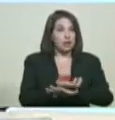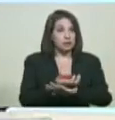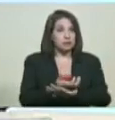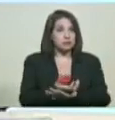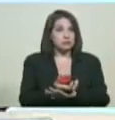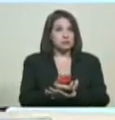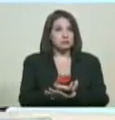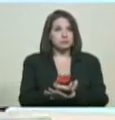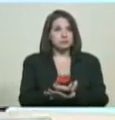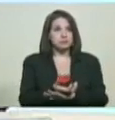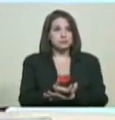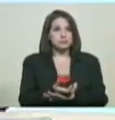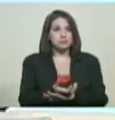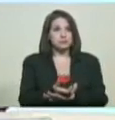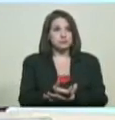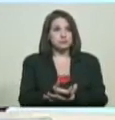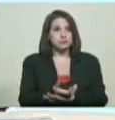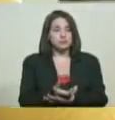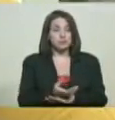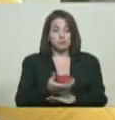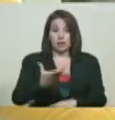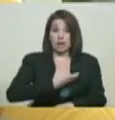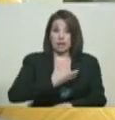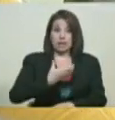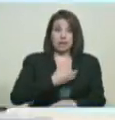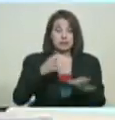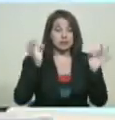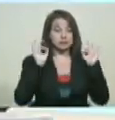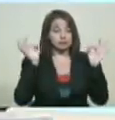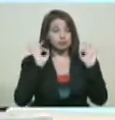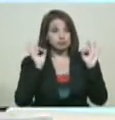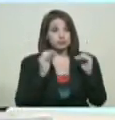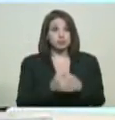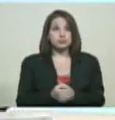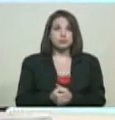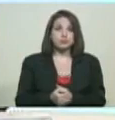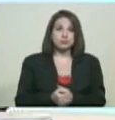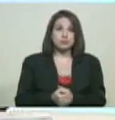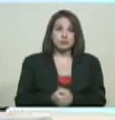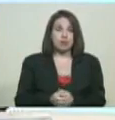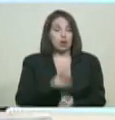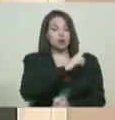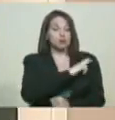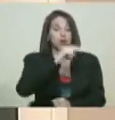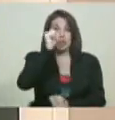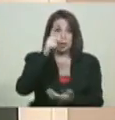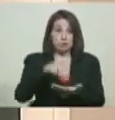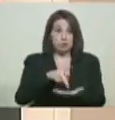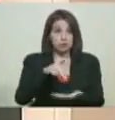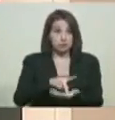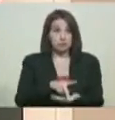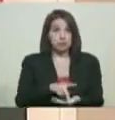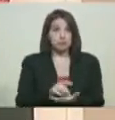camarada alcaldesa de caracas entre las autoridades electas presentes